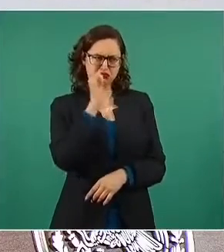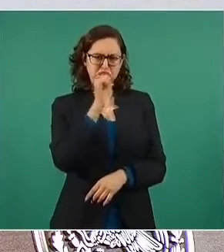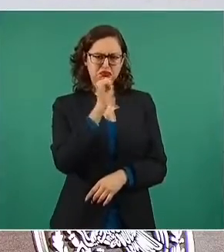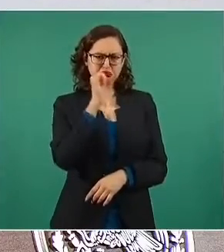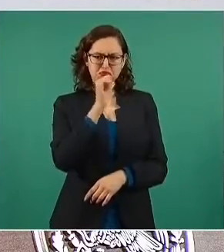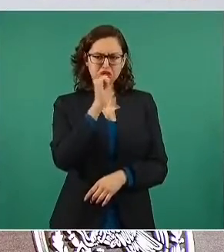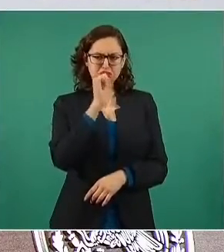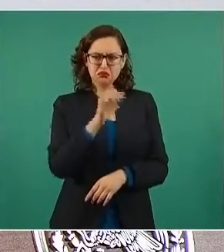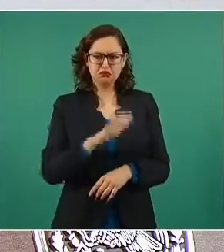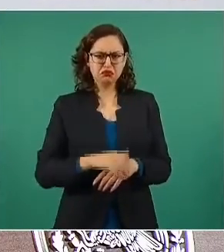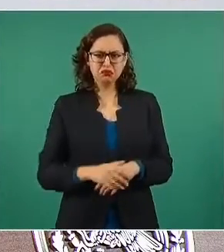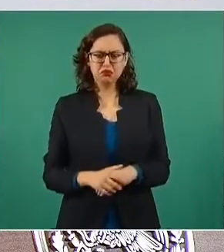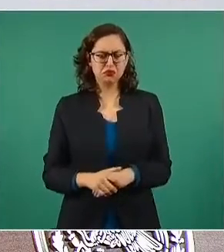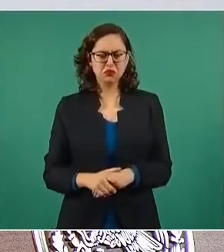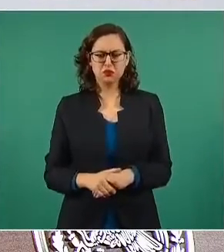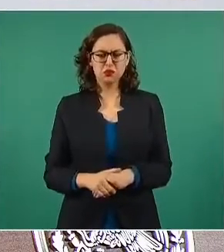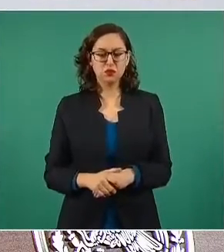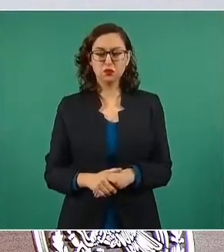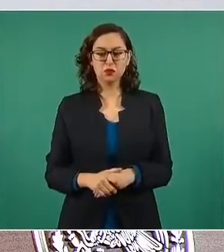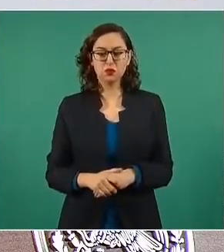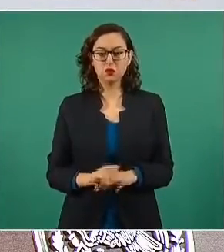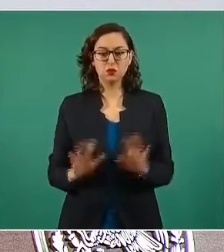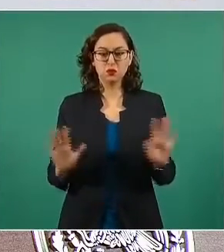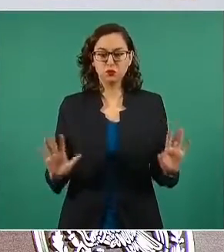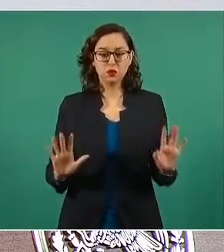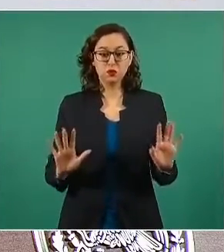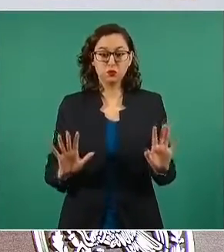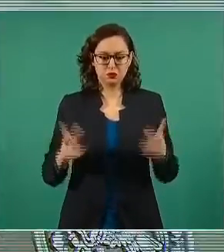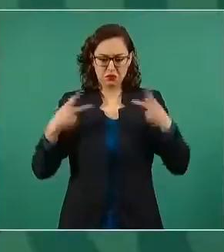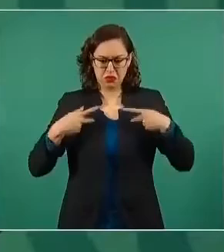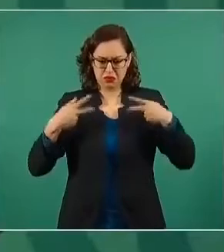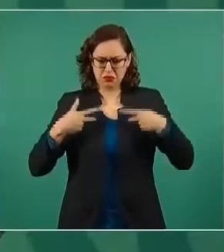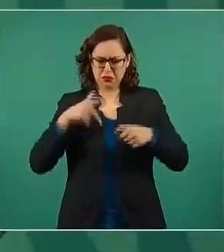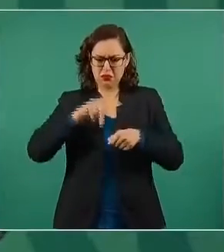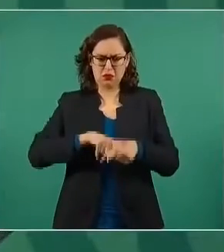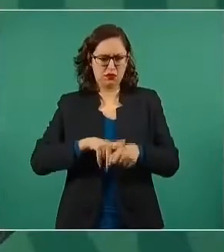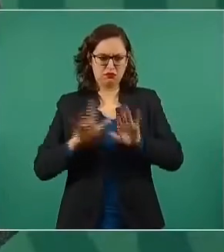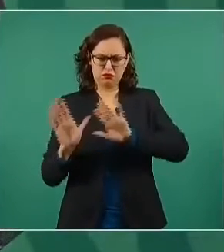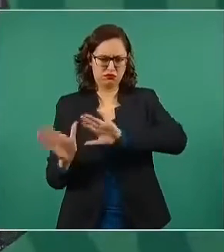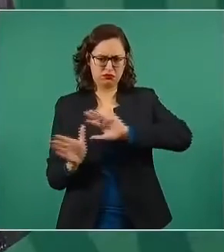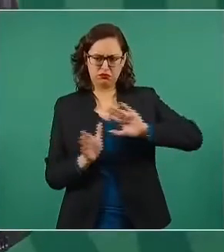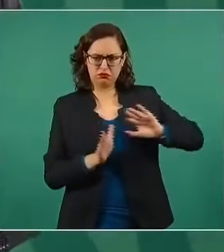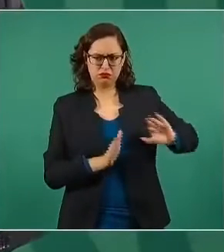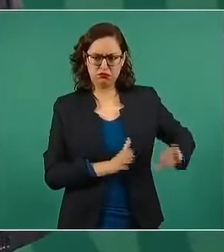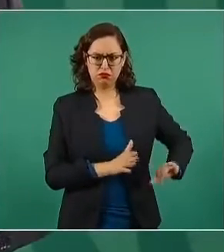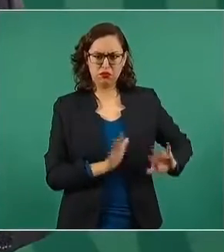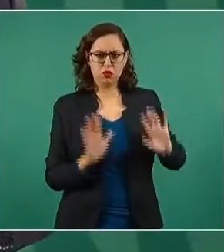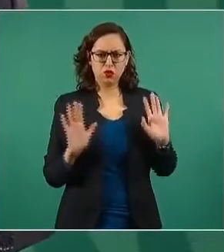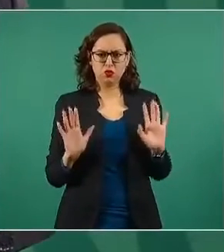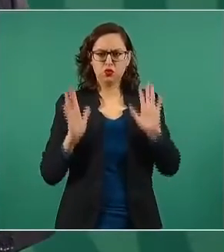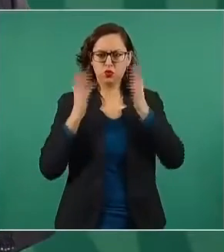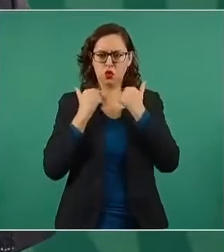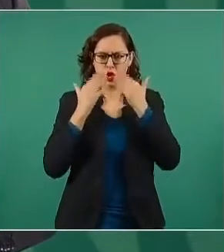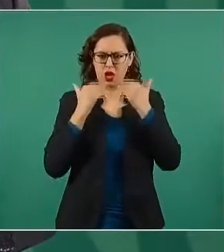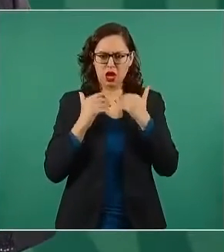por encima del interés personal, por legítimo que sea.